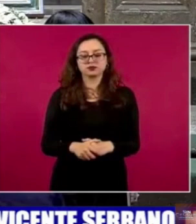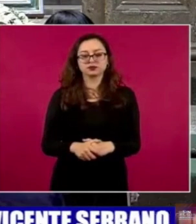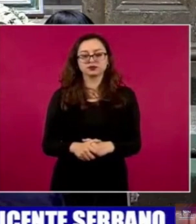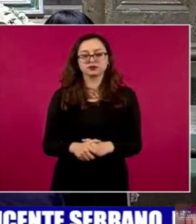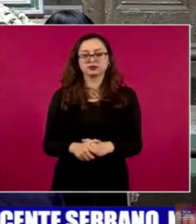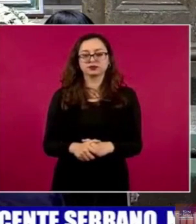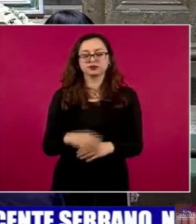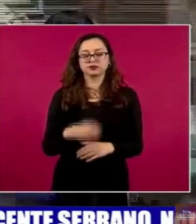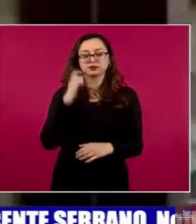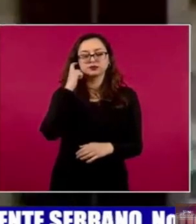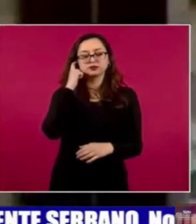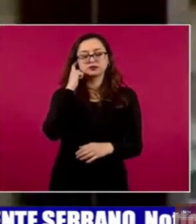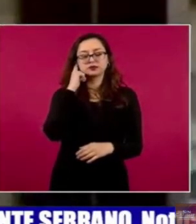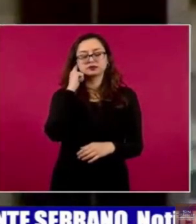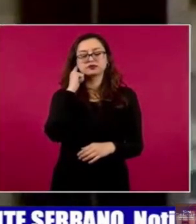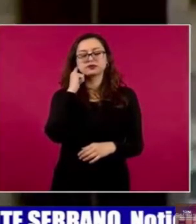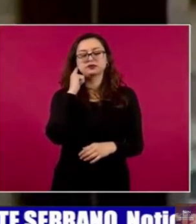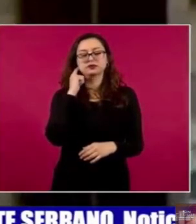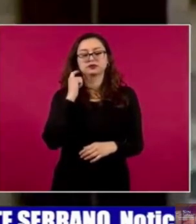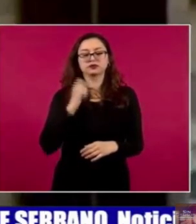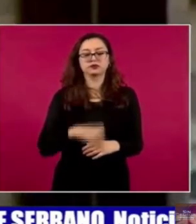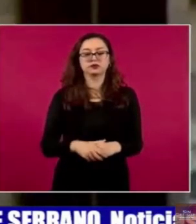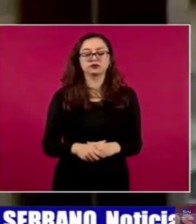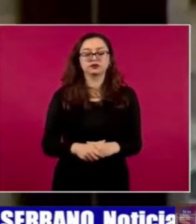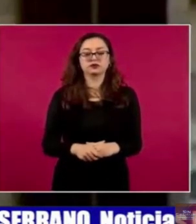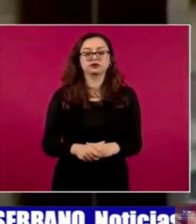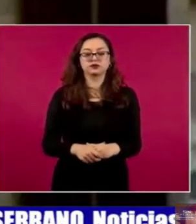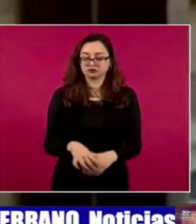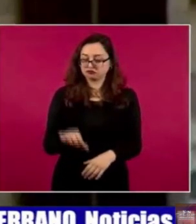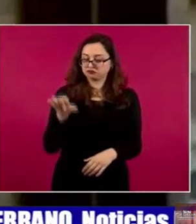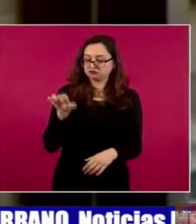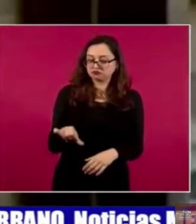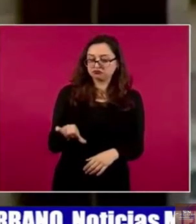Lo que se ha dicho está muy bien,